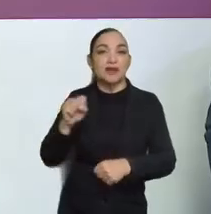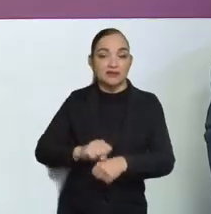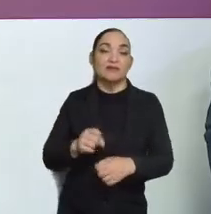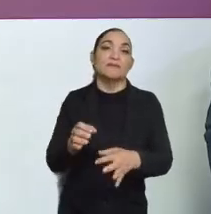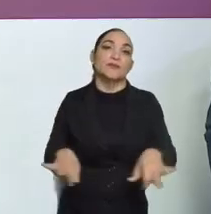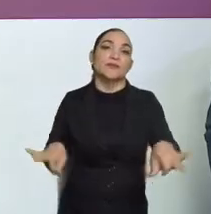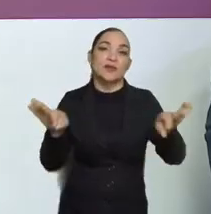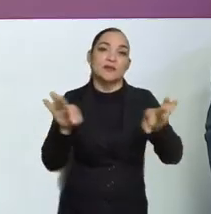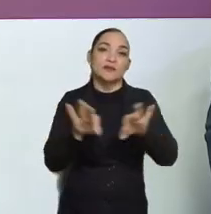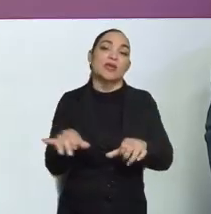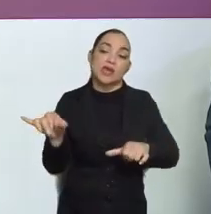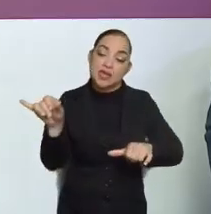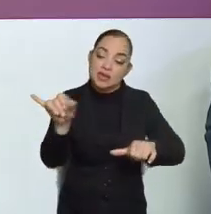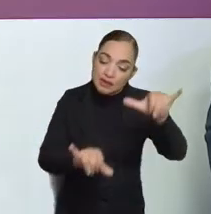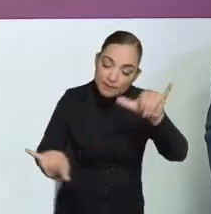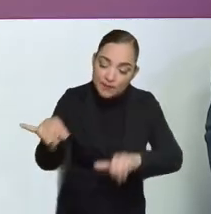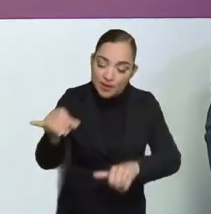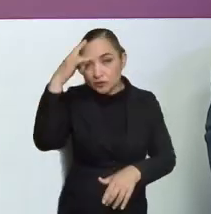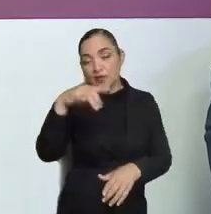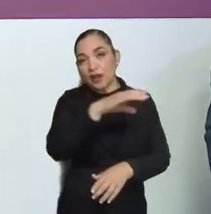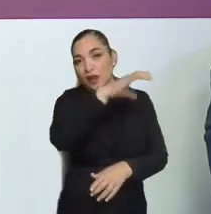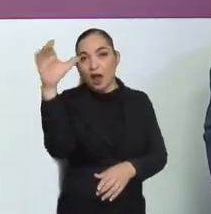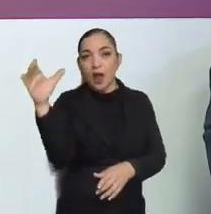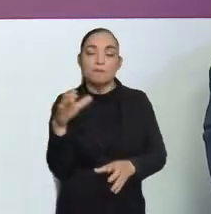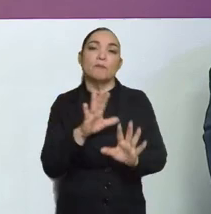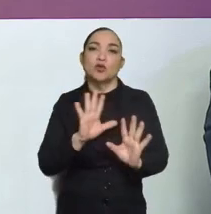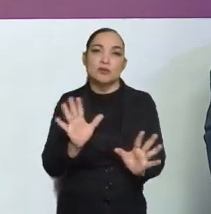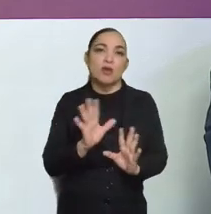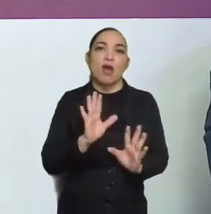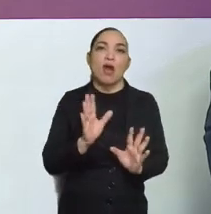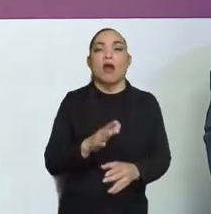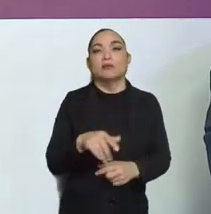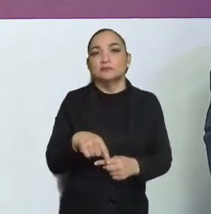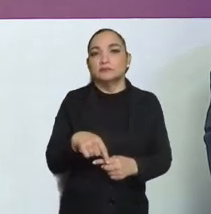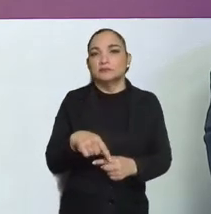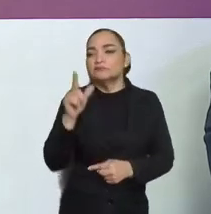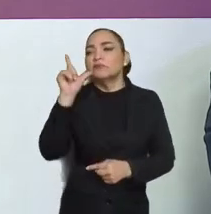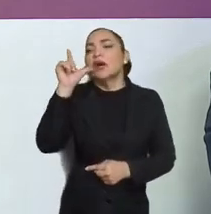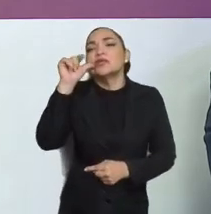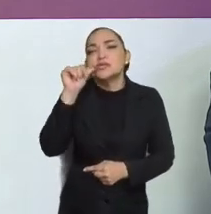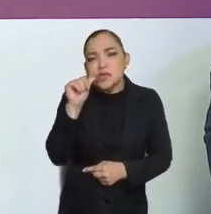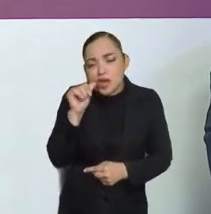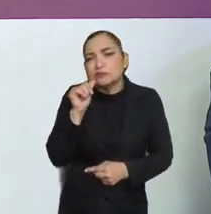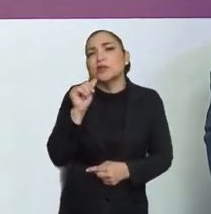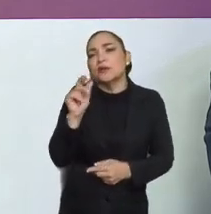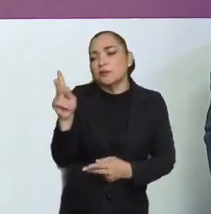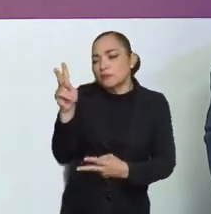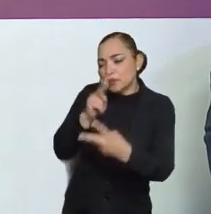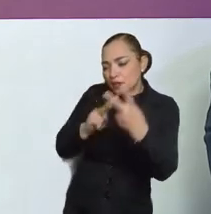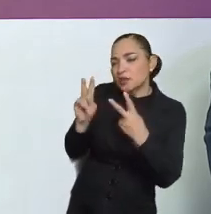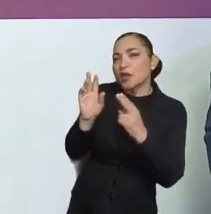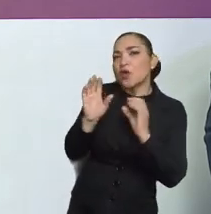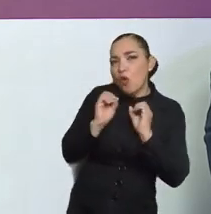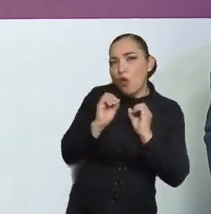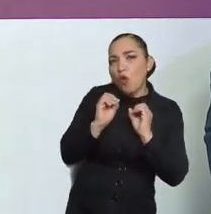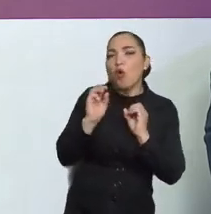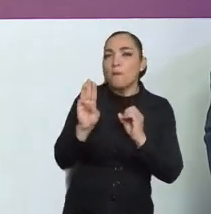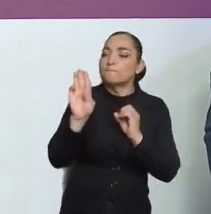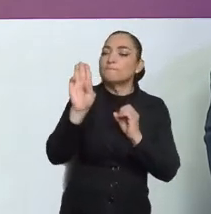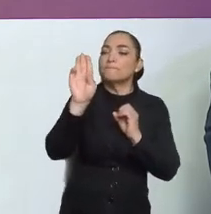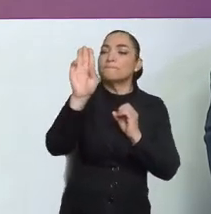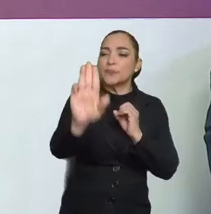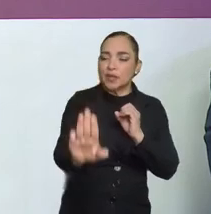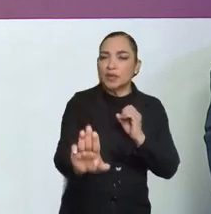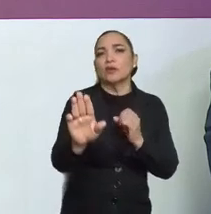viene ya Leonel, a ver si viene, si él quiere venir mañana, pero yo le voy a decir que a ver si quiere venir el miércoles, pero ya me mandó